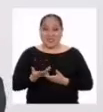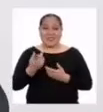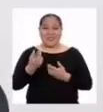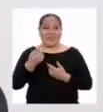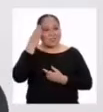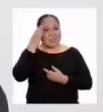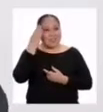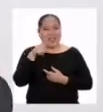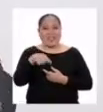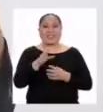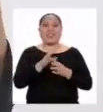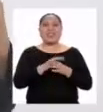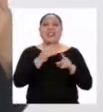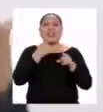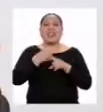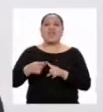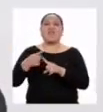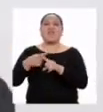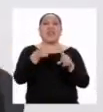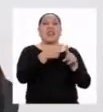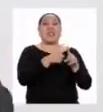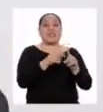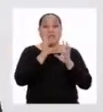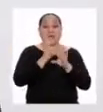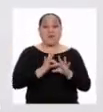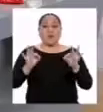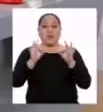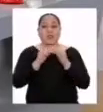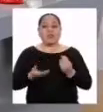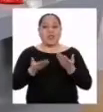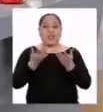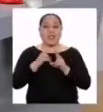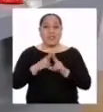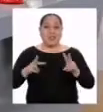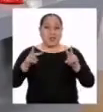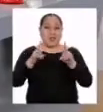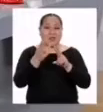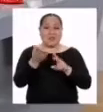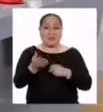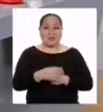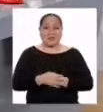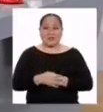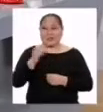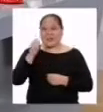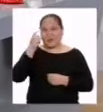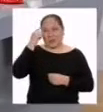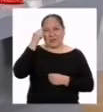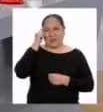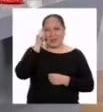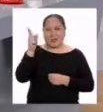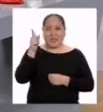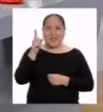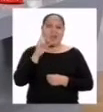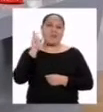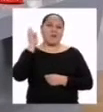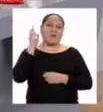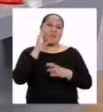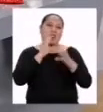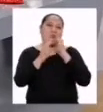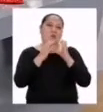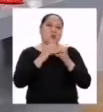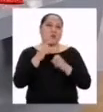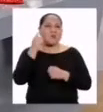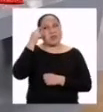la diversidad y de la importancia de valorarla. Así es. Pensé en usted como profesora de comunicación